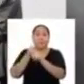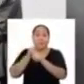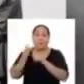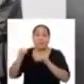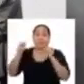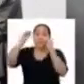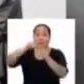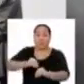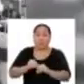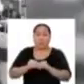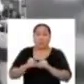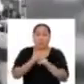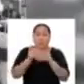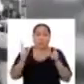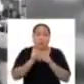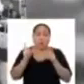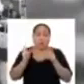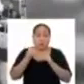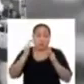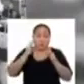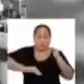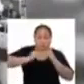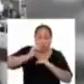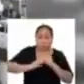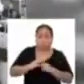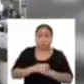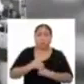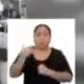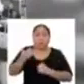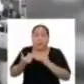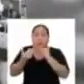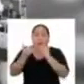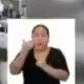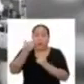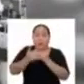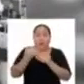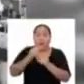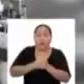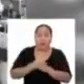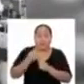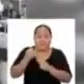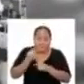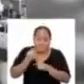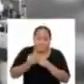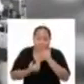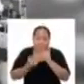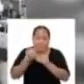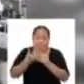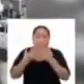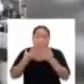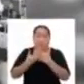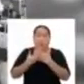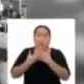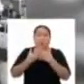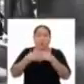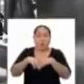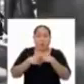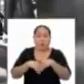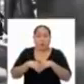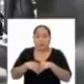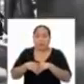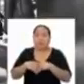las haciendas productoras. Se crearon poco a poco industrias, lo cual aumentó la demanda de la mano de